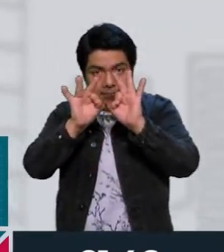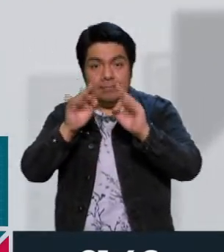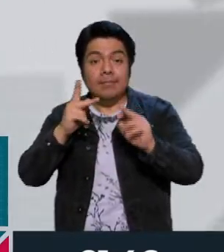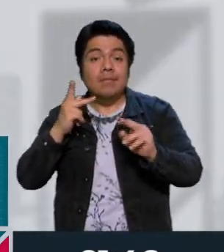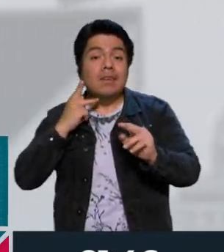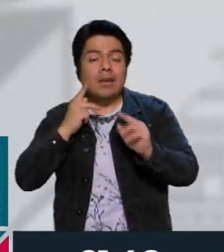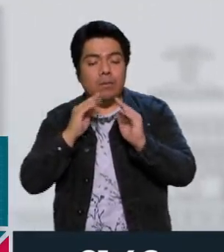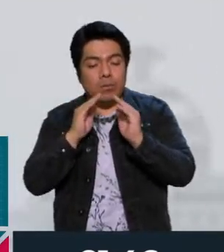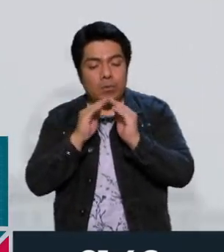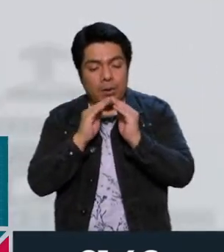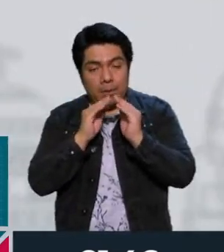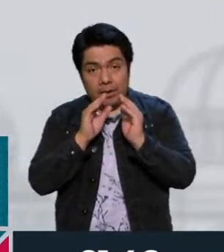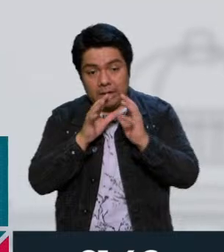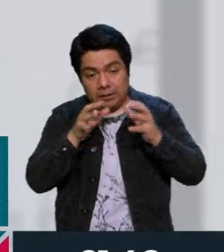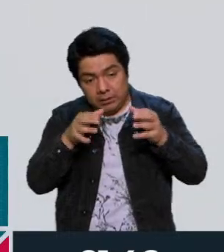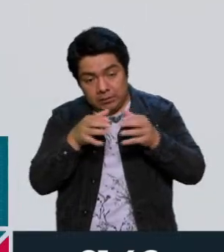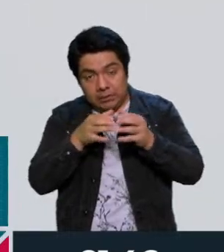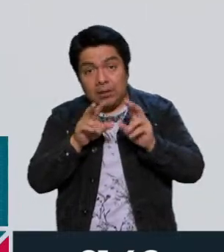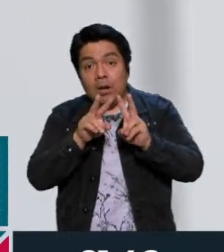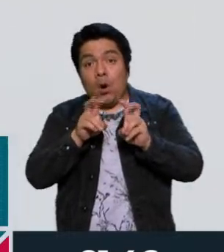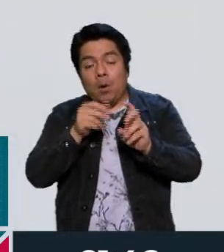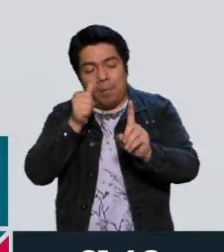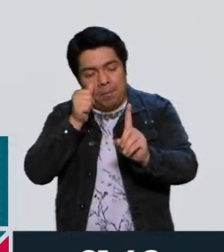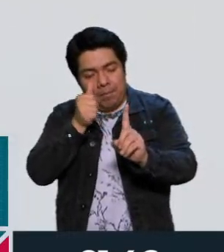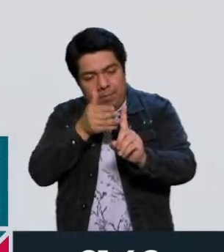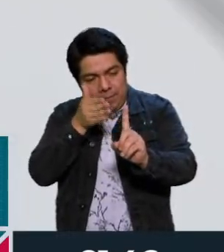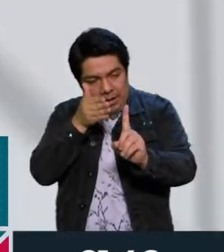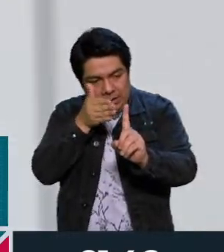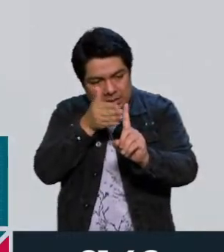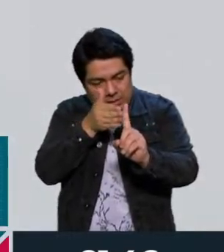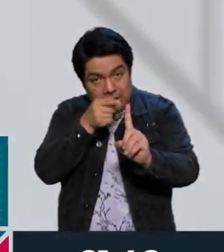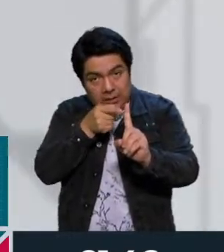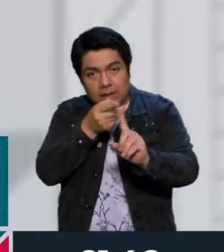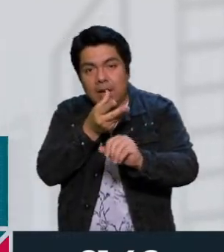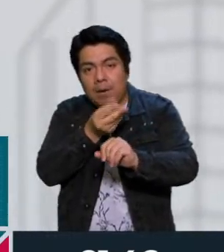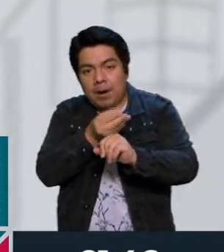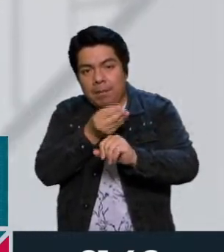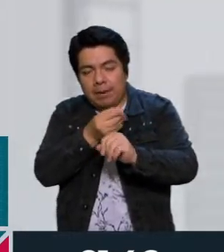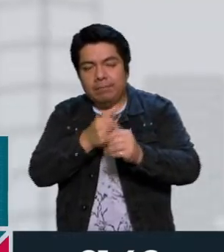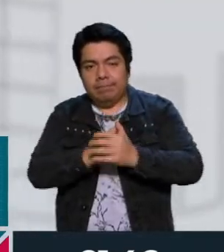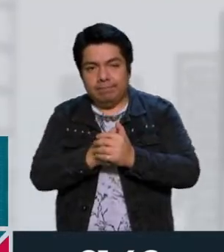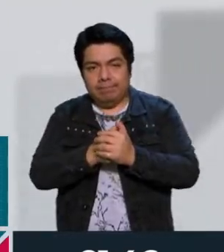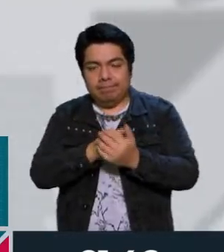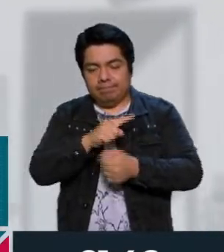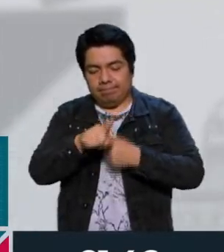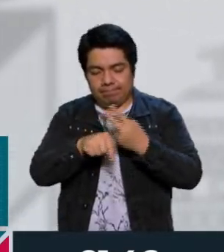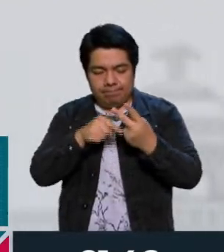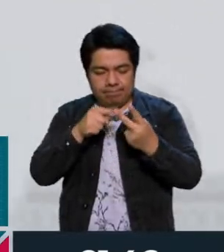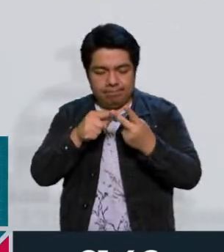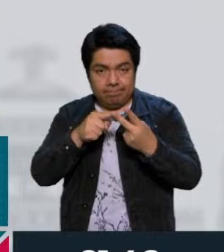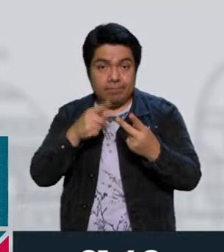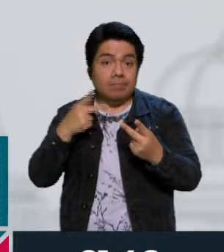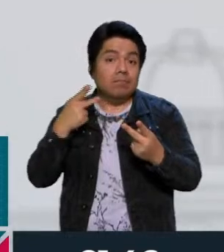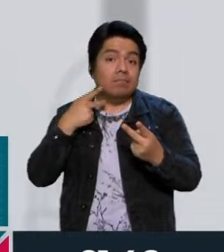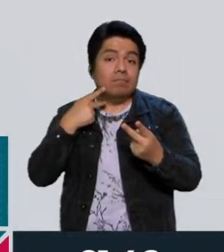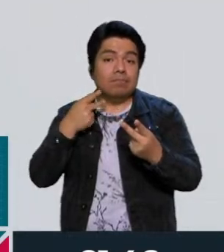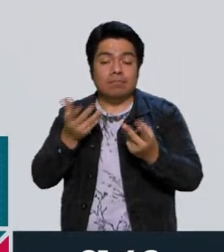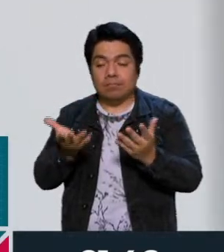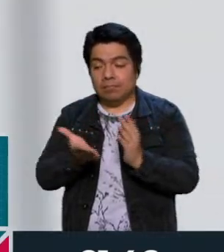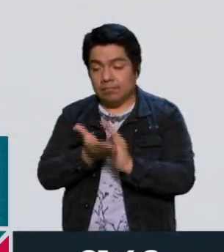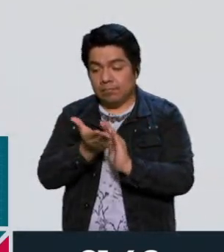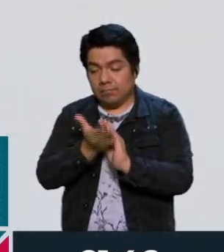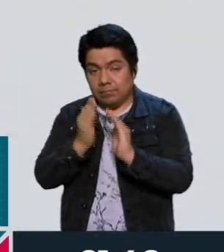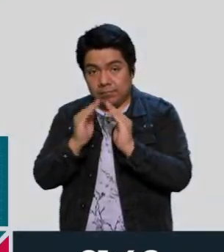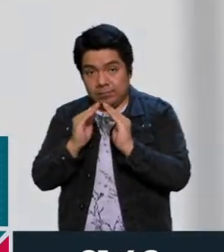de vivienda un tema de primer orden en la agenda de gobierno. La política de producción pública de vivienda